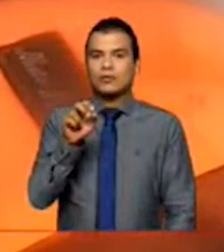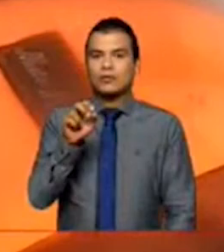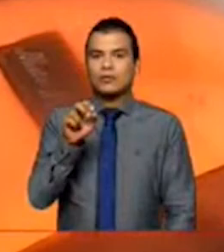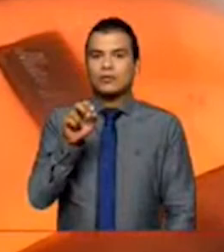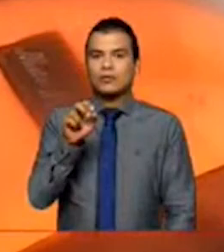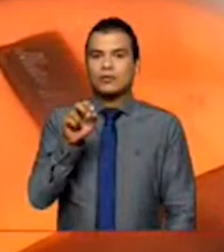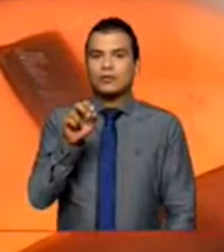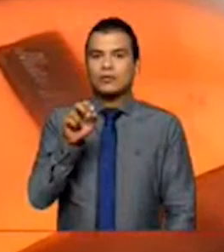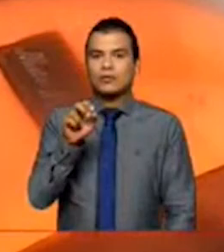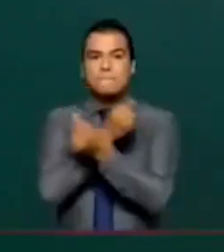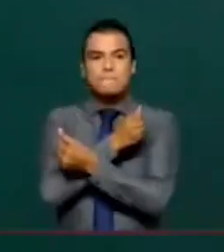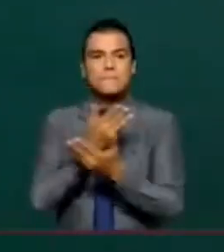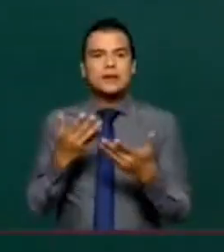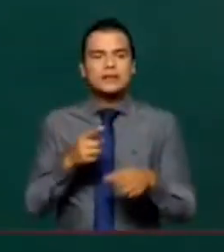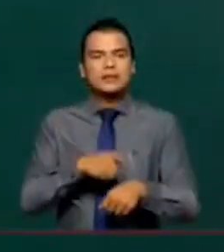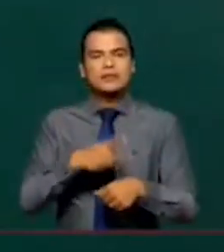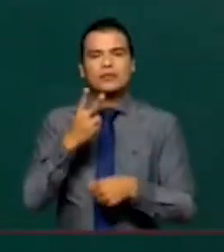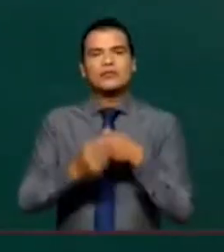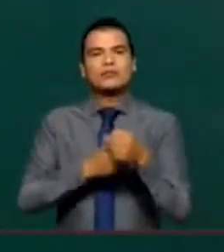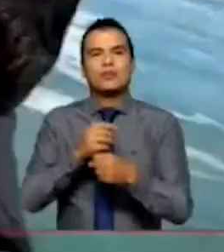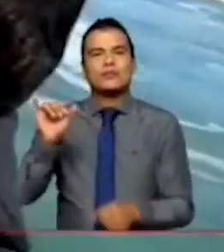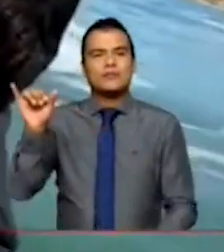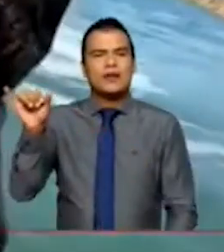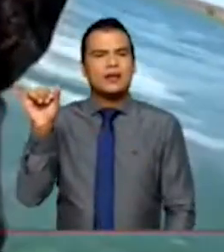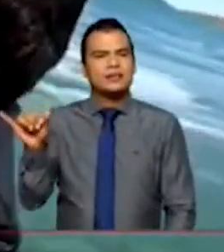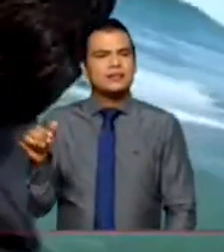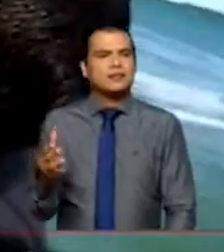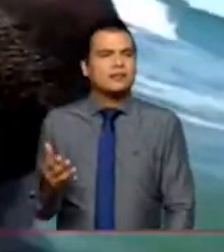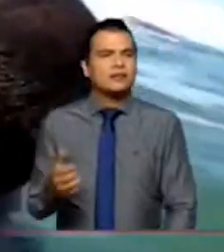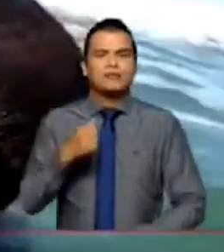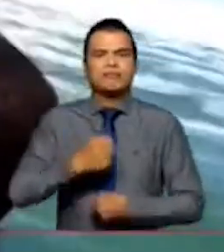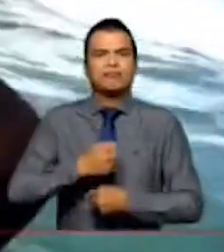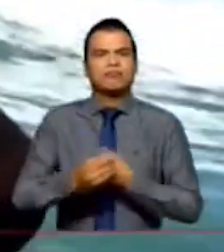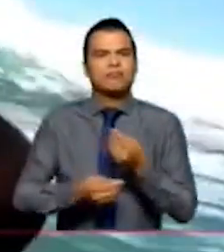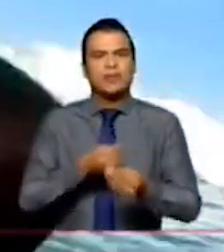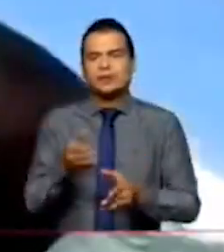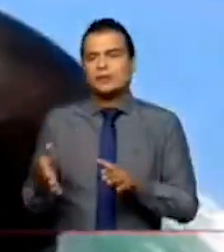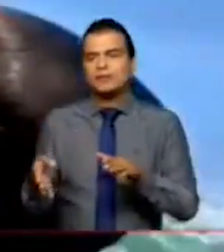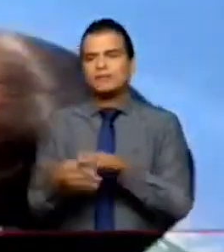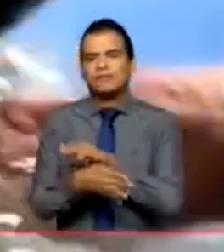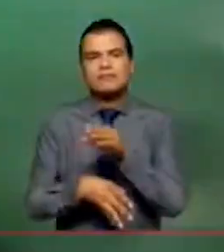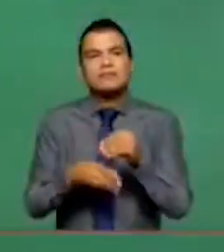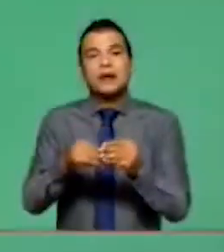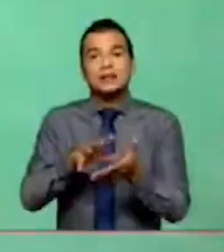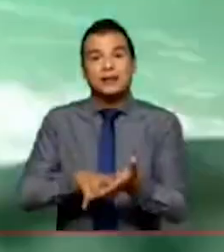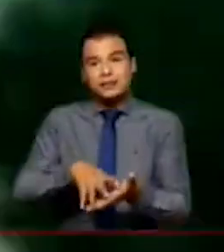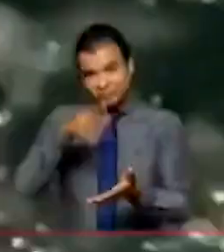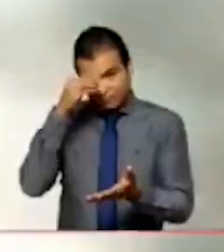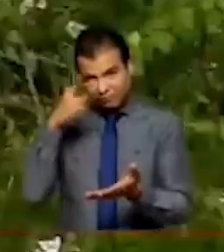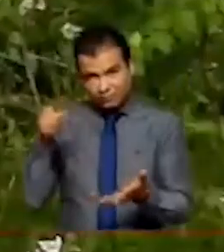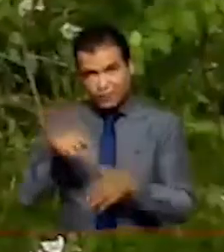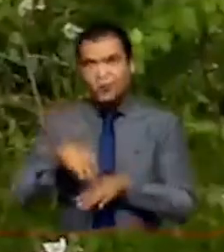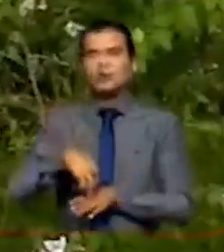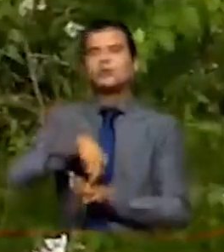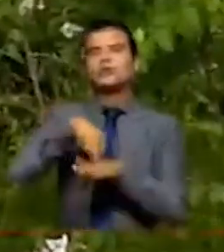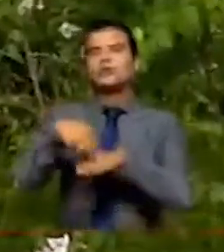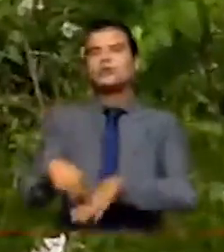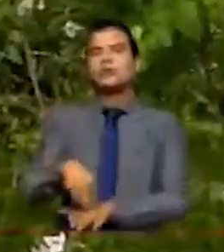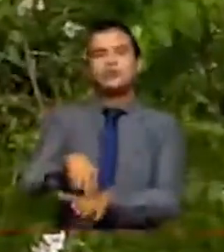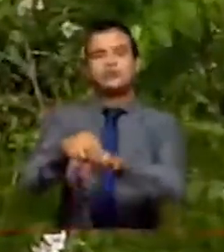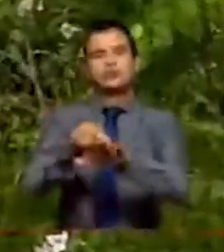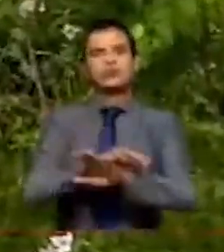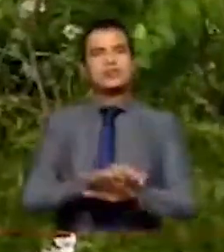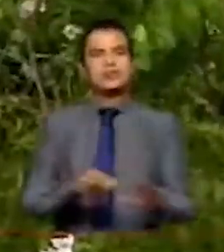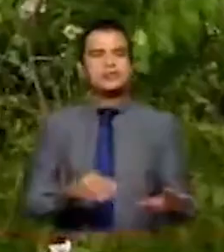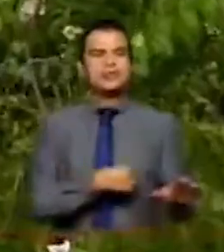Y fue así como durante 2 años en ese lugar vivió de la pesca y aprendió a surfear. Les ofrecí